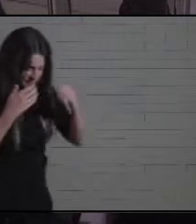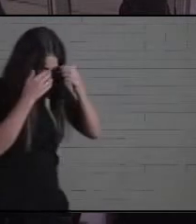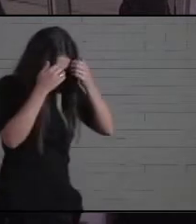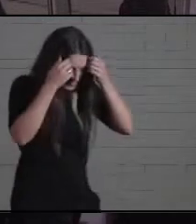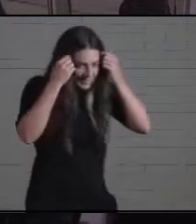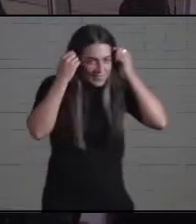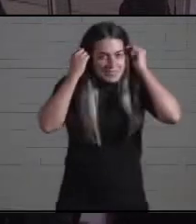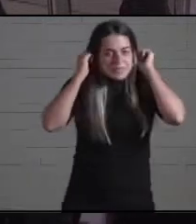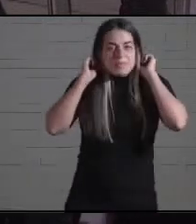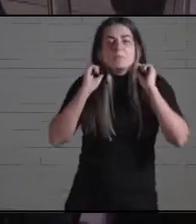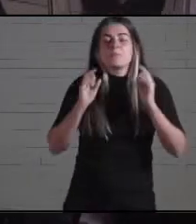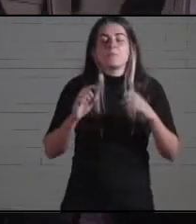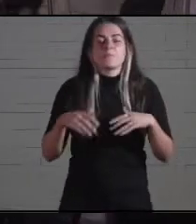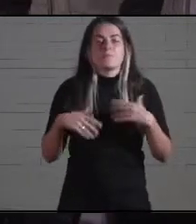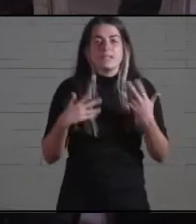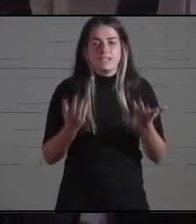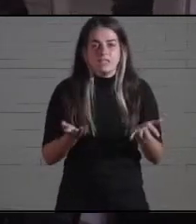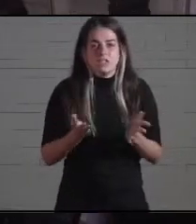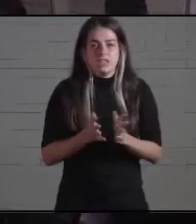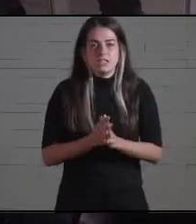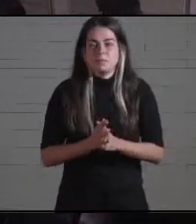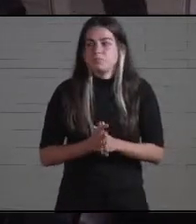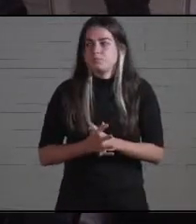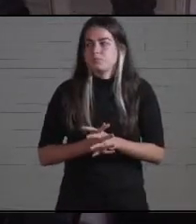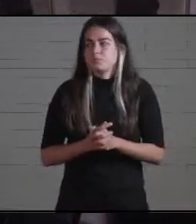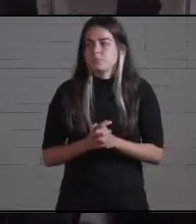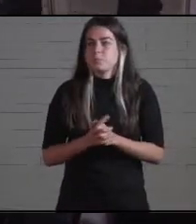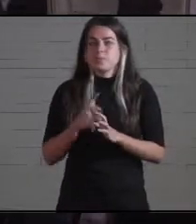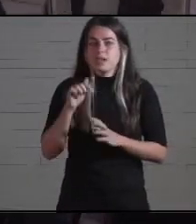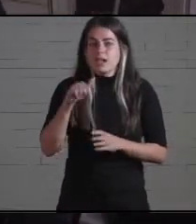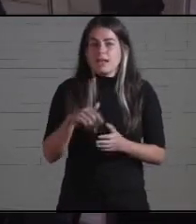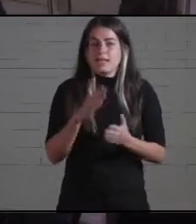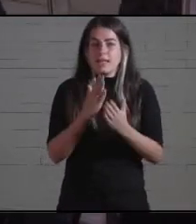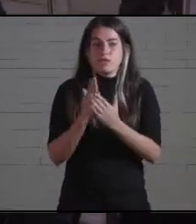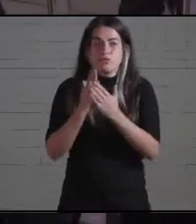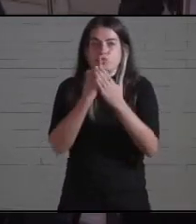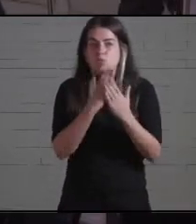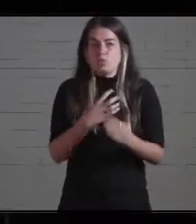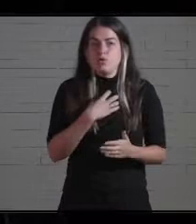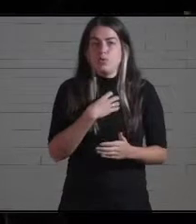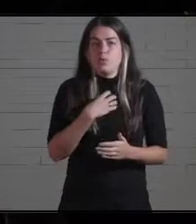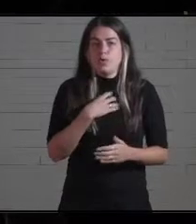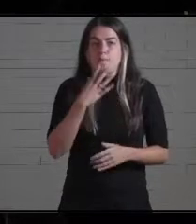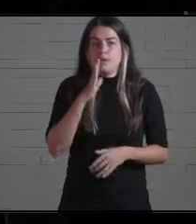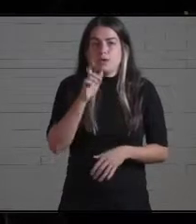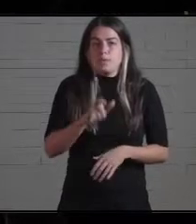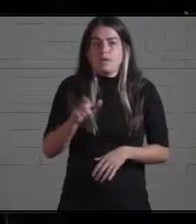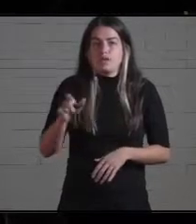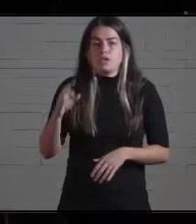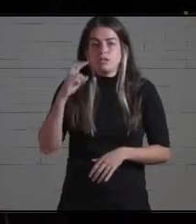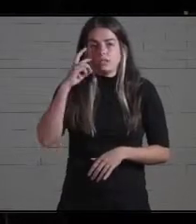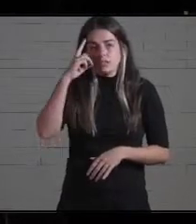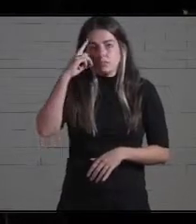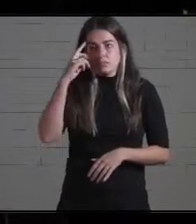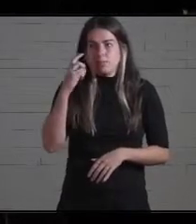Por lo tanto, esto no lo hemos podido estudiar aquí, pero estas expertas afirman que